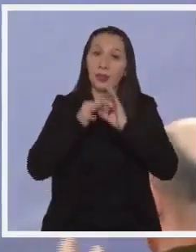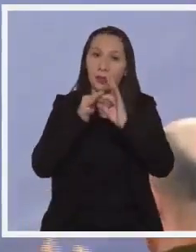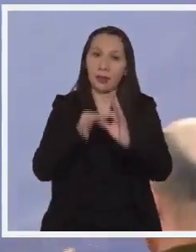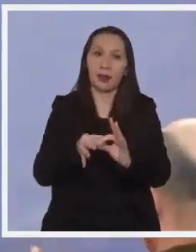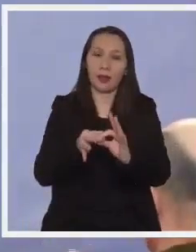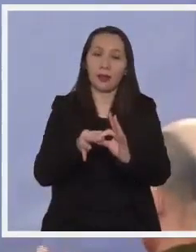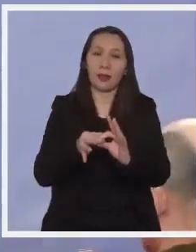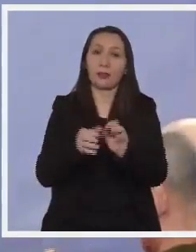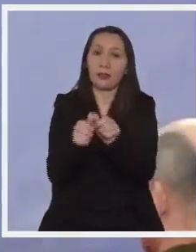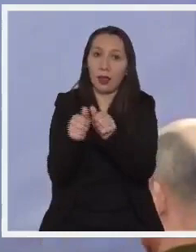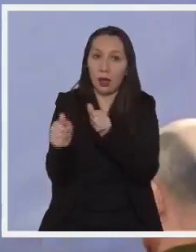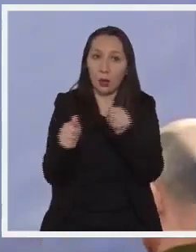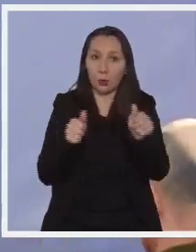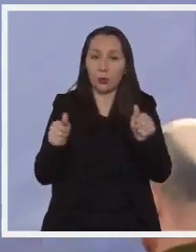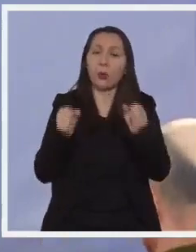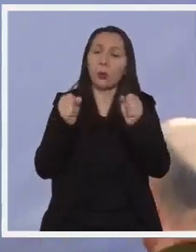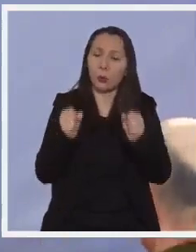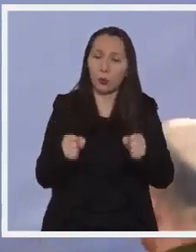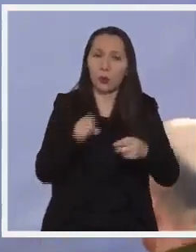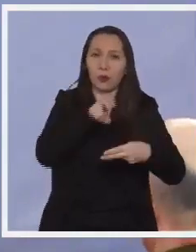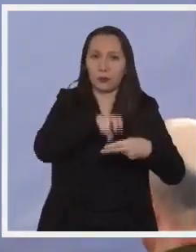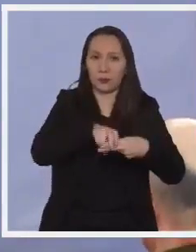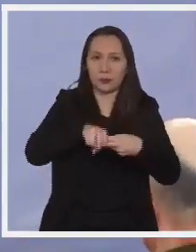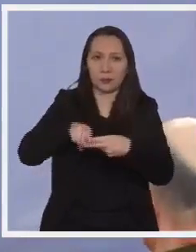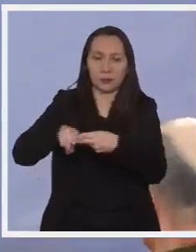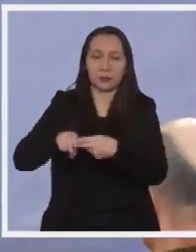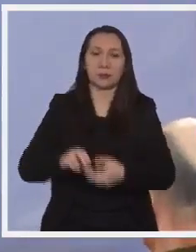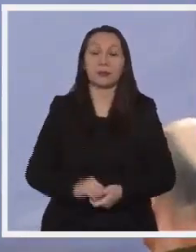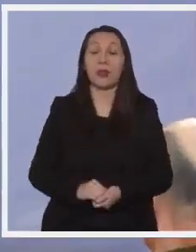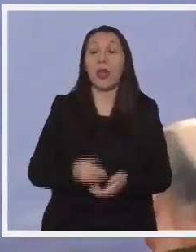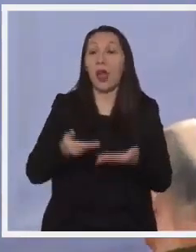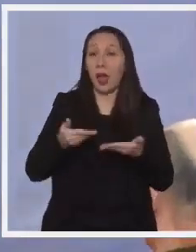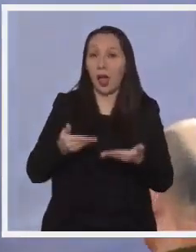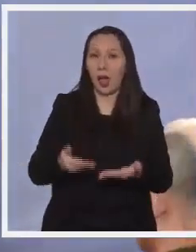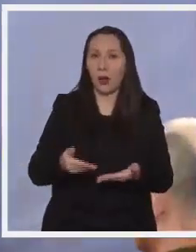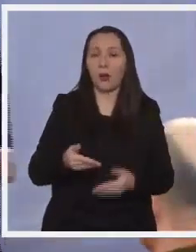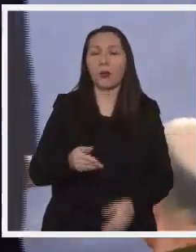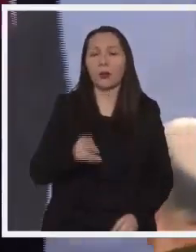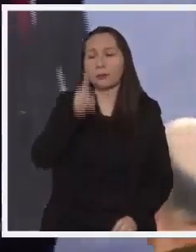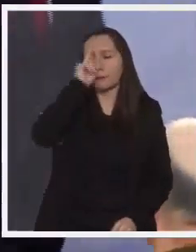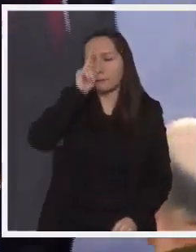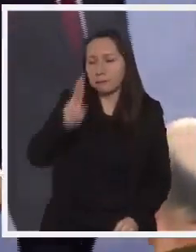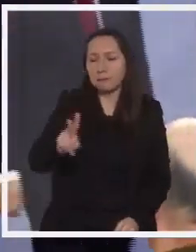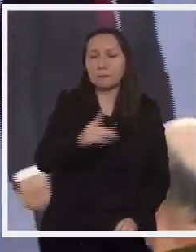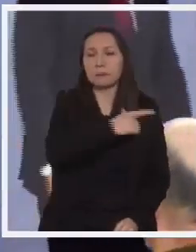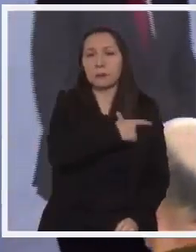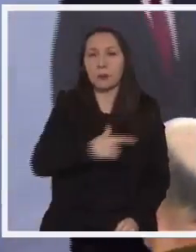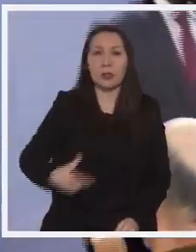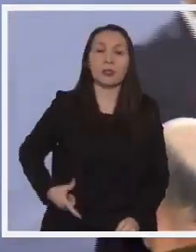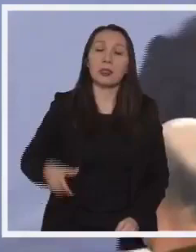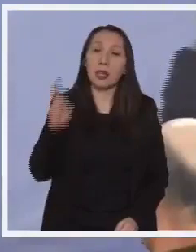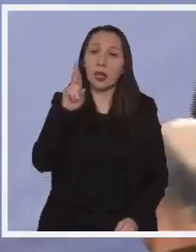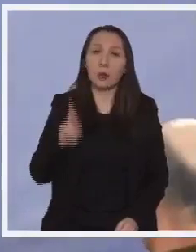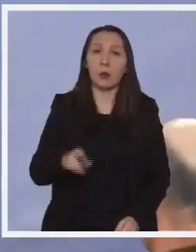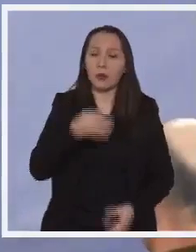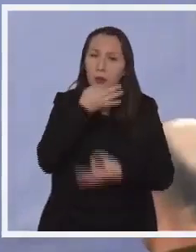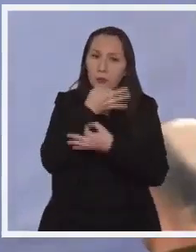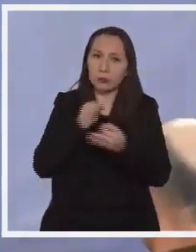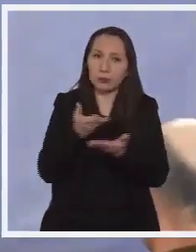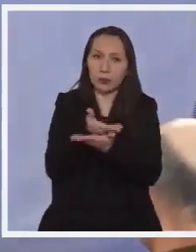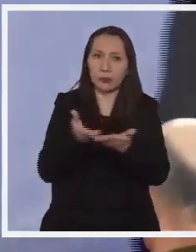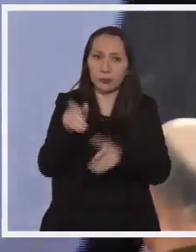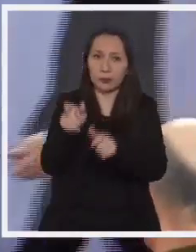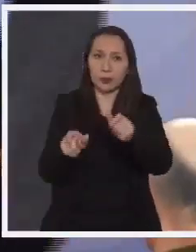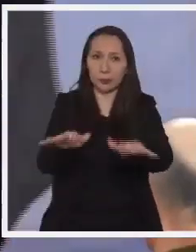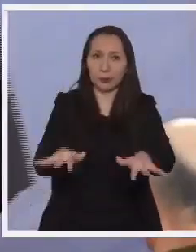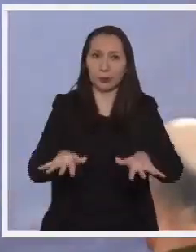Agradecemos a las autoridades. Pueden tomar asiento. A continuación, Su Excelencia, el Presidente de la República, se dirigirá a los